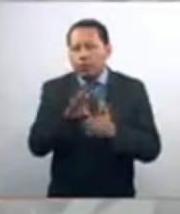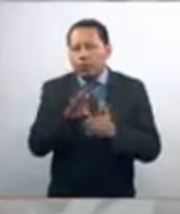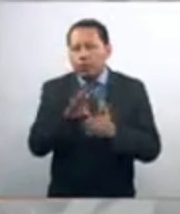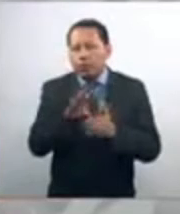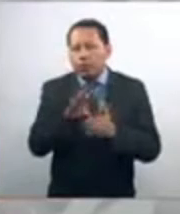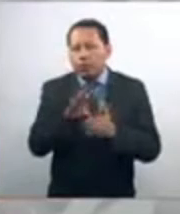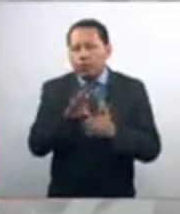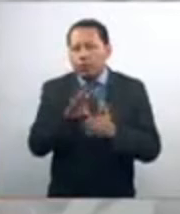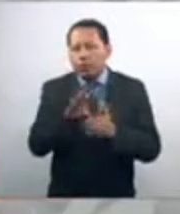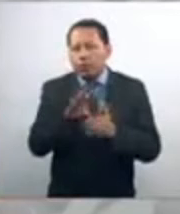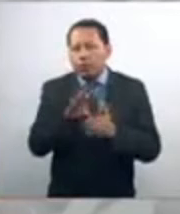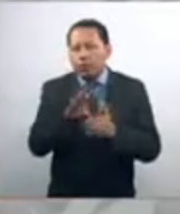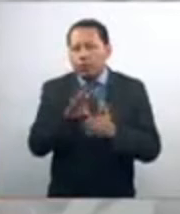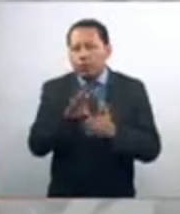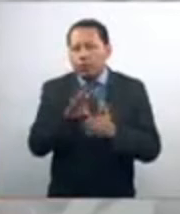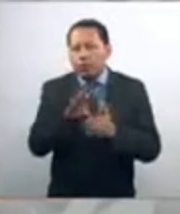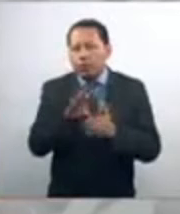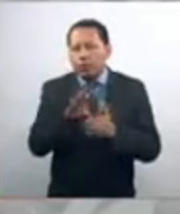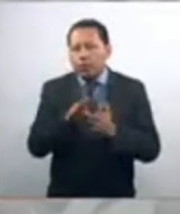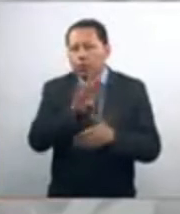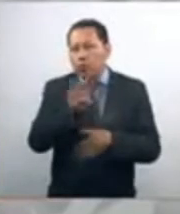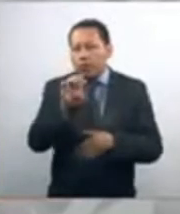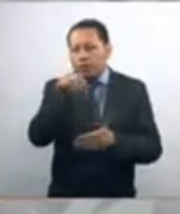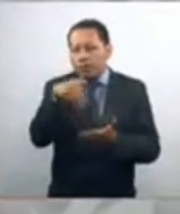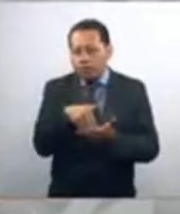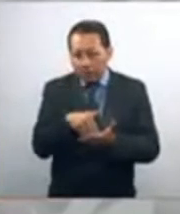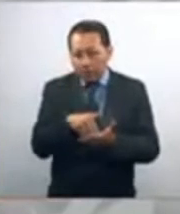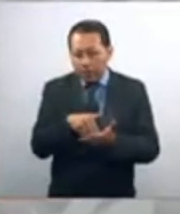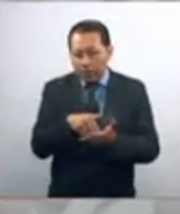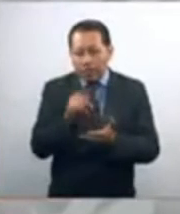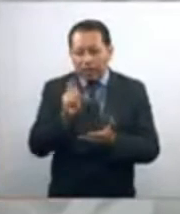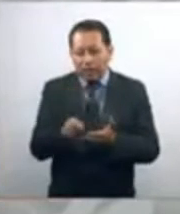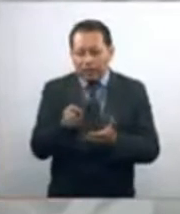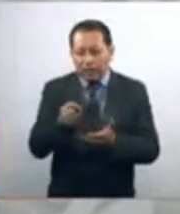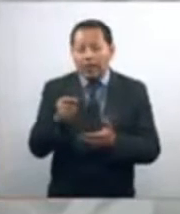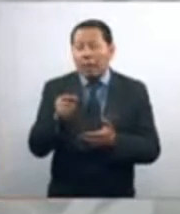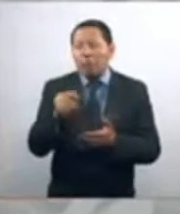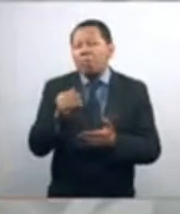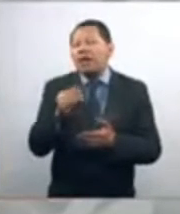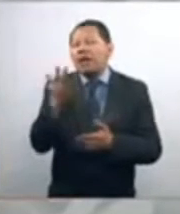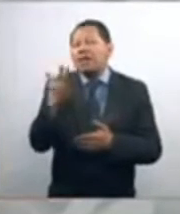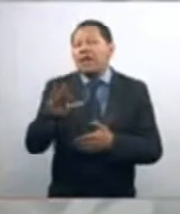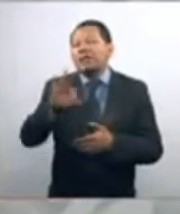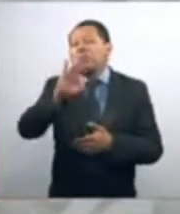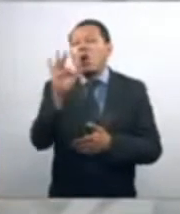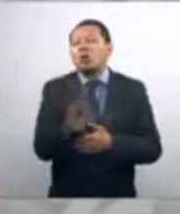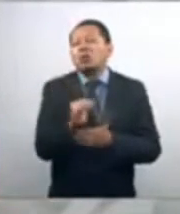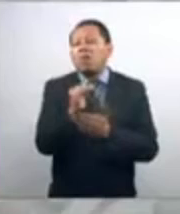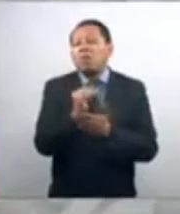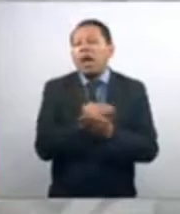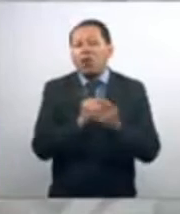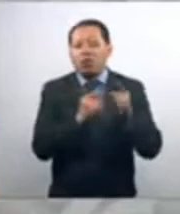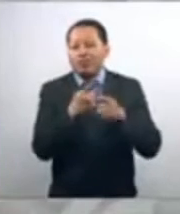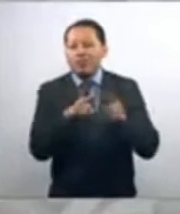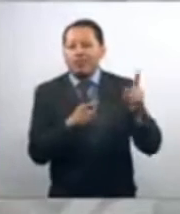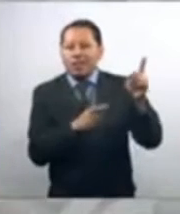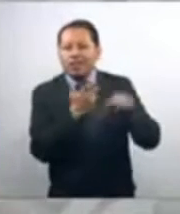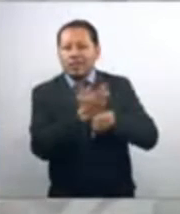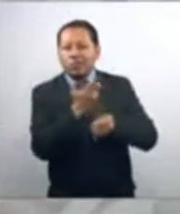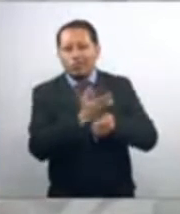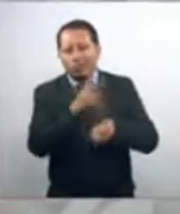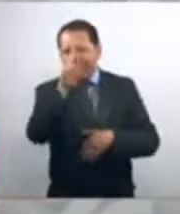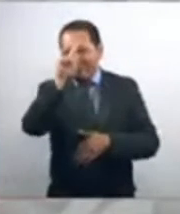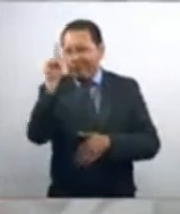esa información que está proporcionando? Menos del 10% de lo que tiene el país